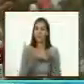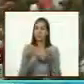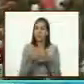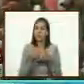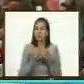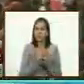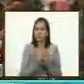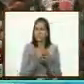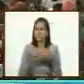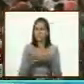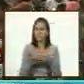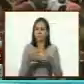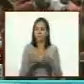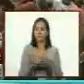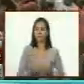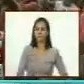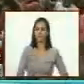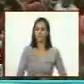juntos